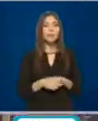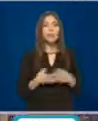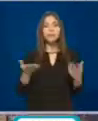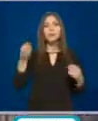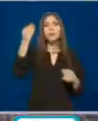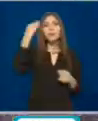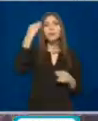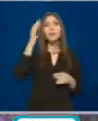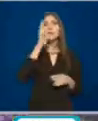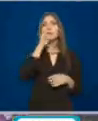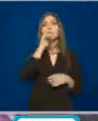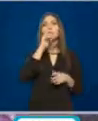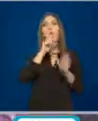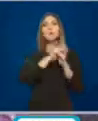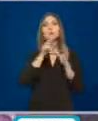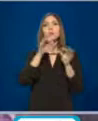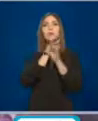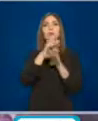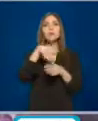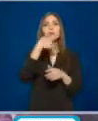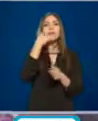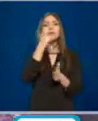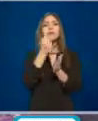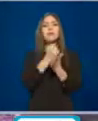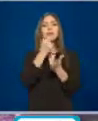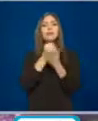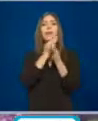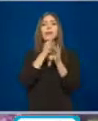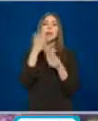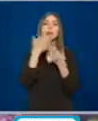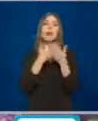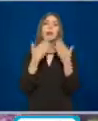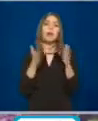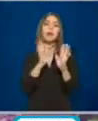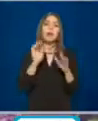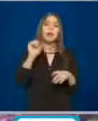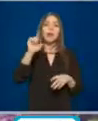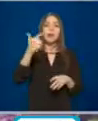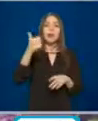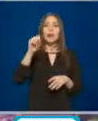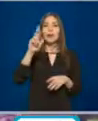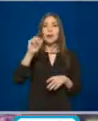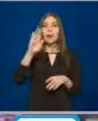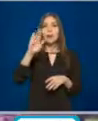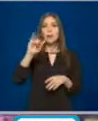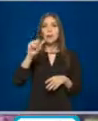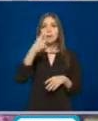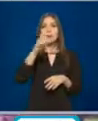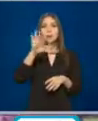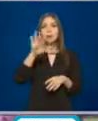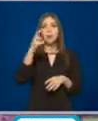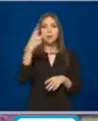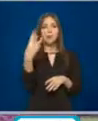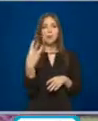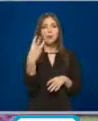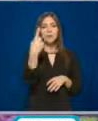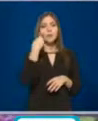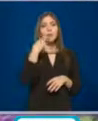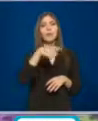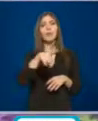un tiempo y no lo habíamos publicado, yo insistí en publicarlo y Muy ahora bien. sale en la Algarabía 153, que tiene la portada de la Wonder